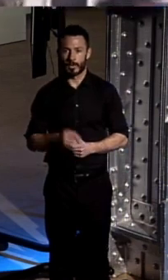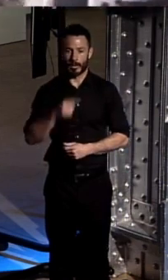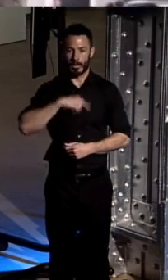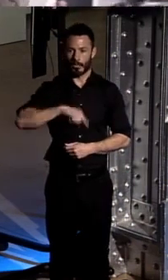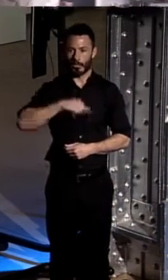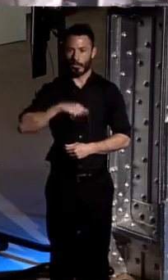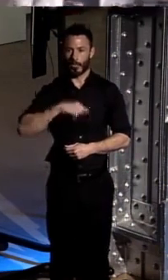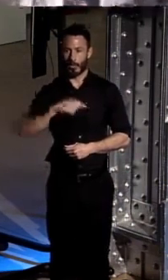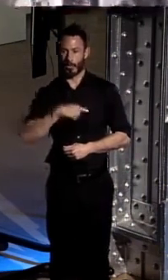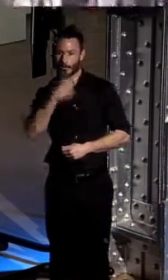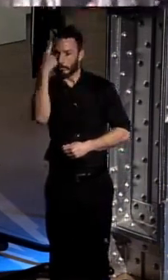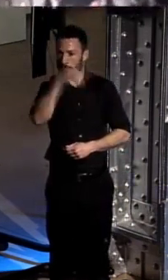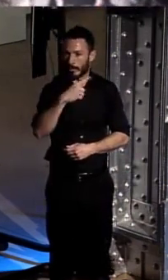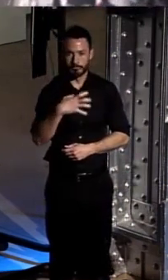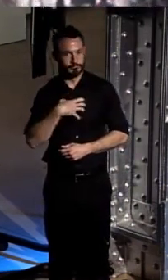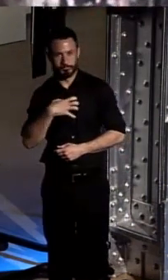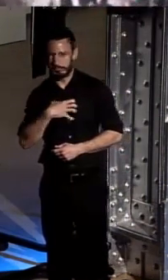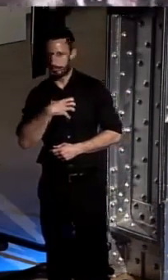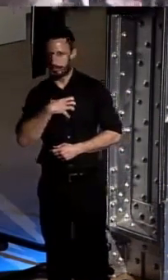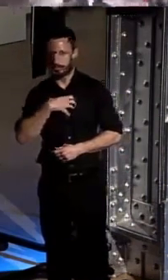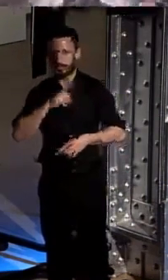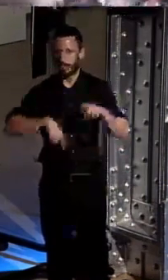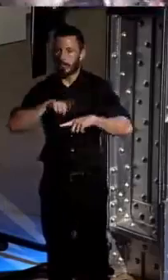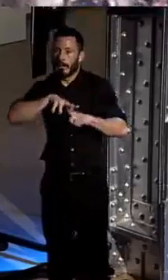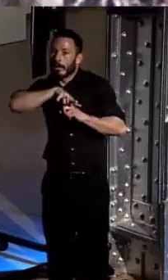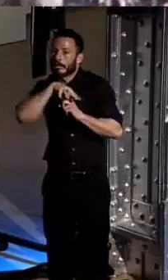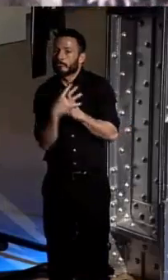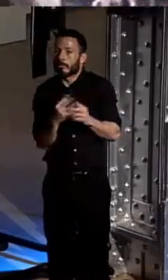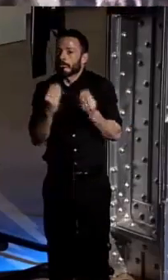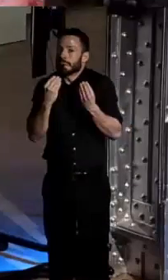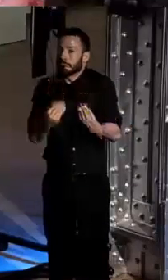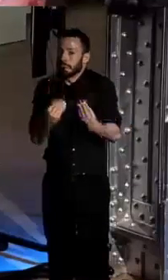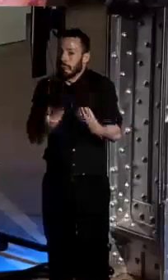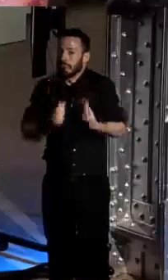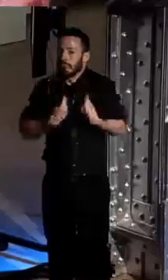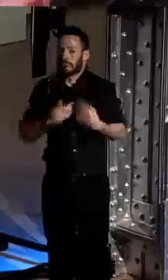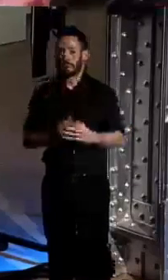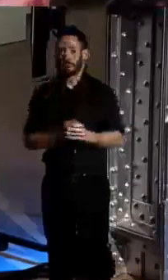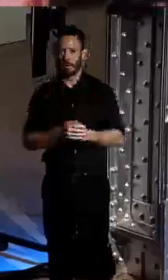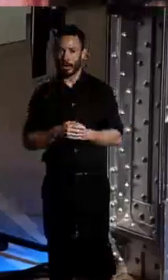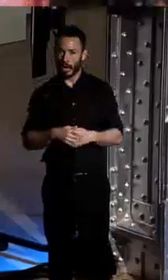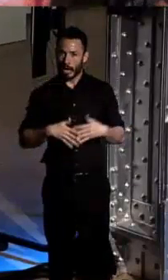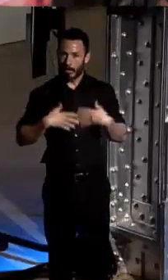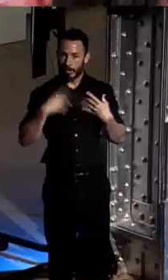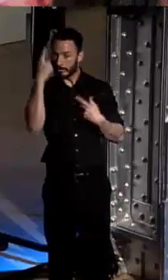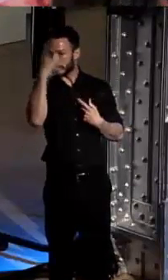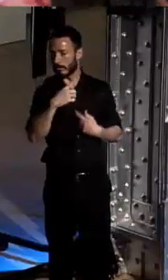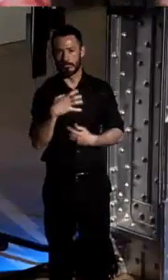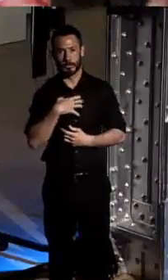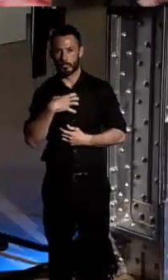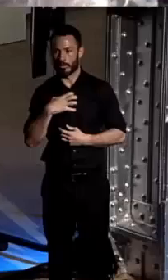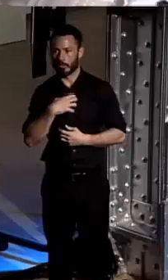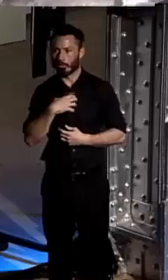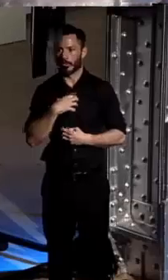Son impredecibles absolutamente y que dependen del momento preciso en el que se viven. Las emociones no se predicen, se suscitan por